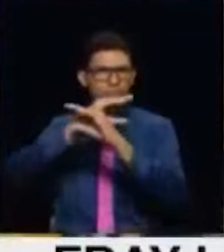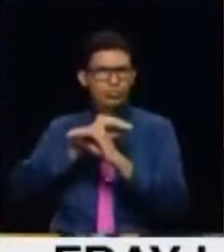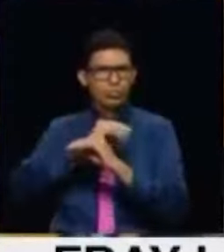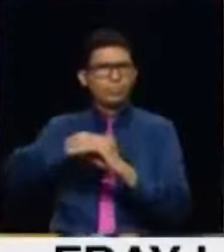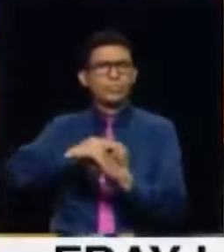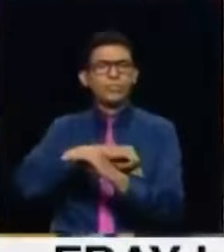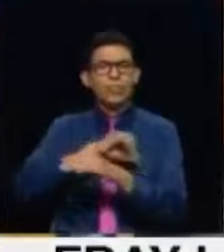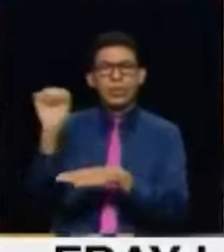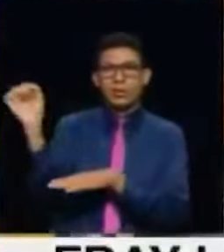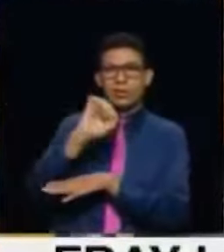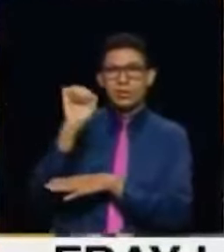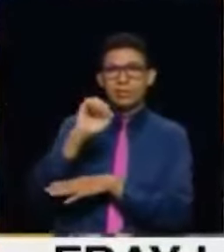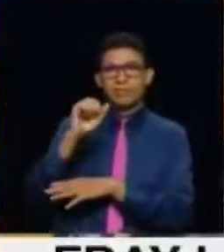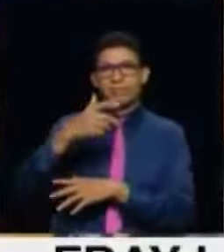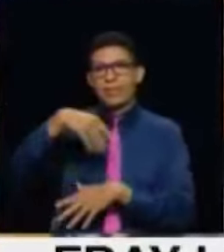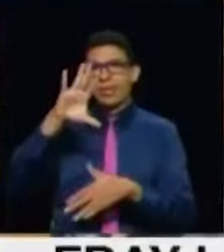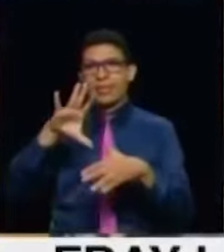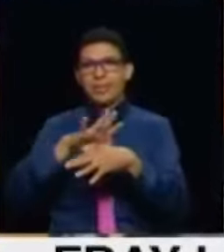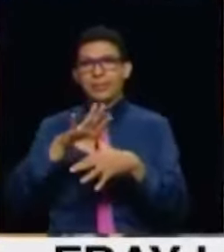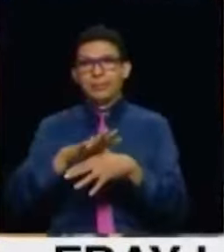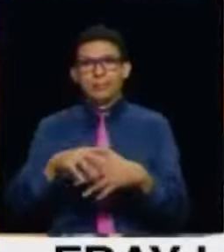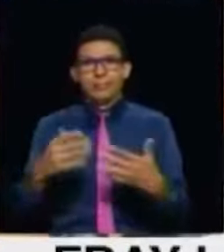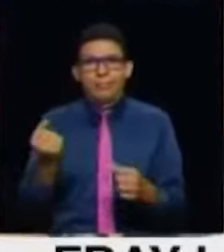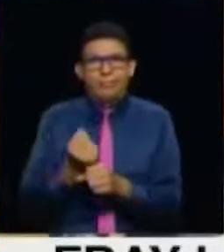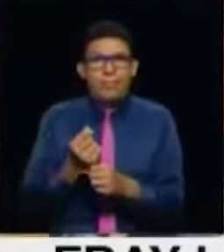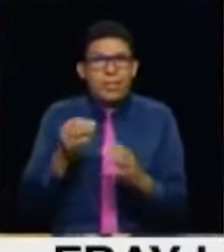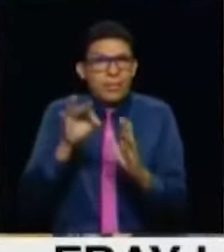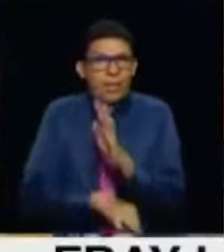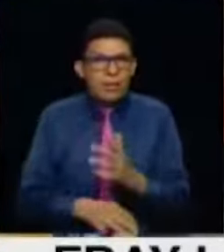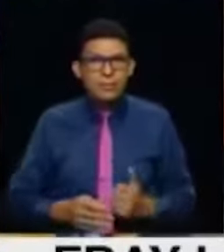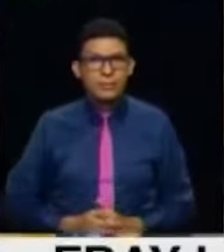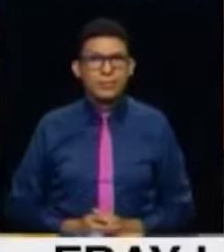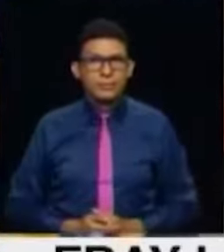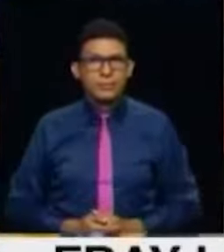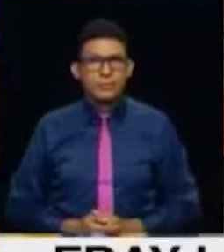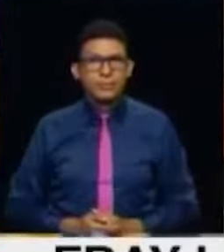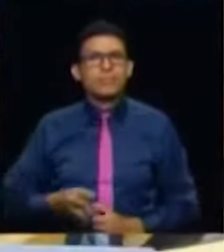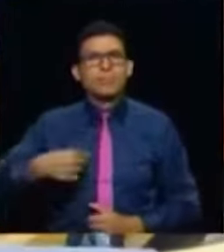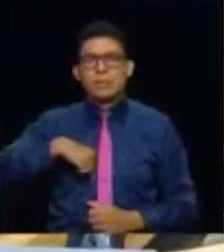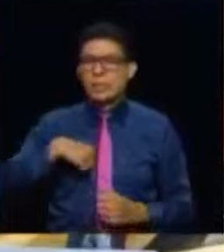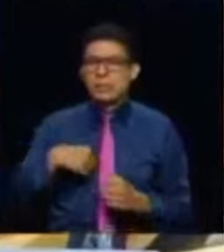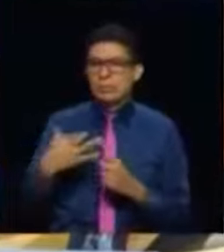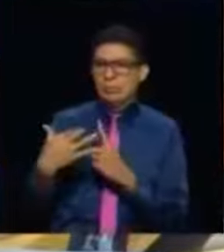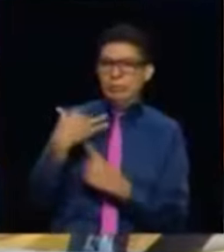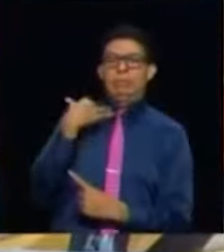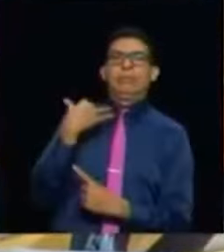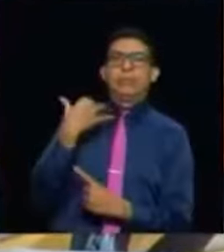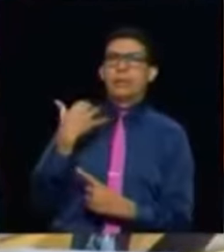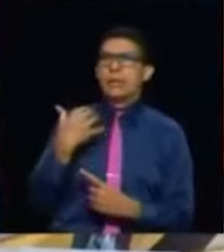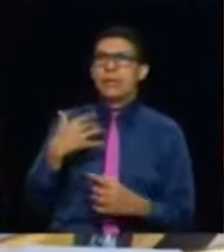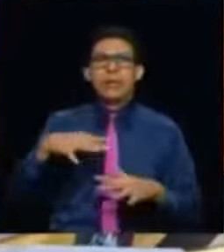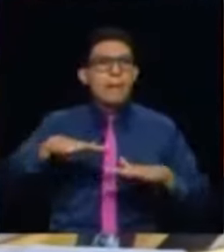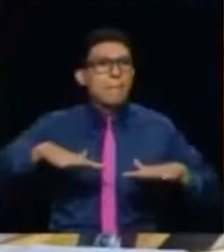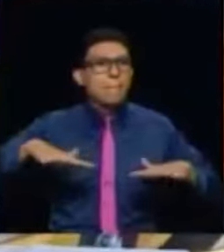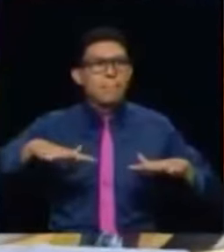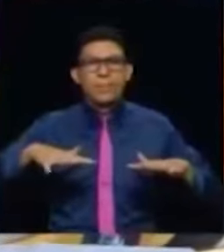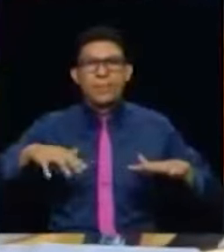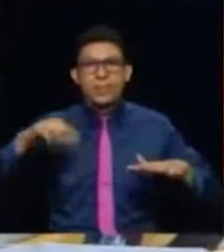los carros tipo taxi ya no están laborando. Ya nos invadieron la ilegalidad y aquí